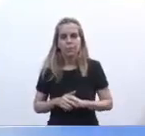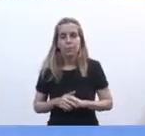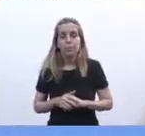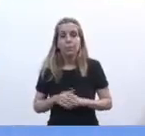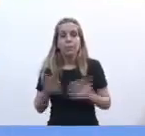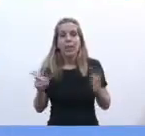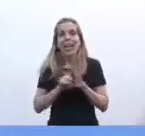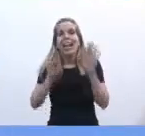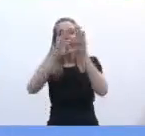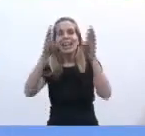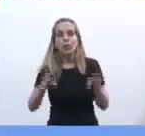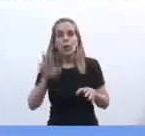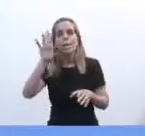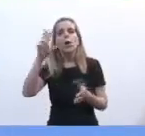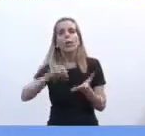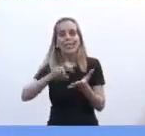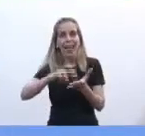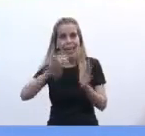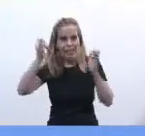en la elegida entre de provincia